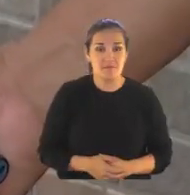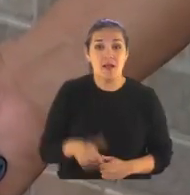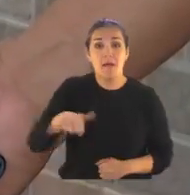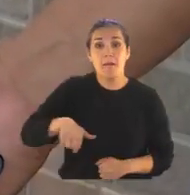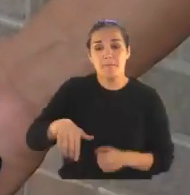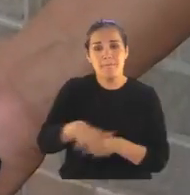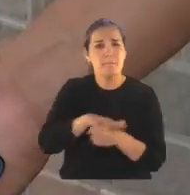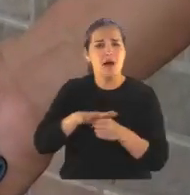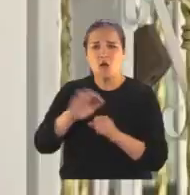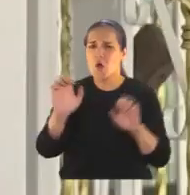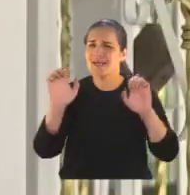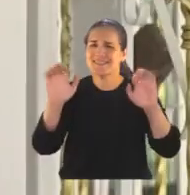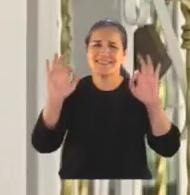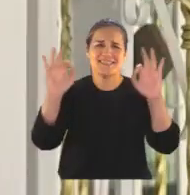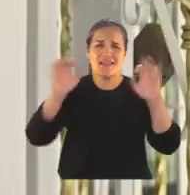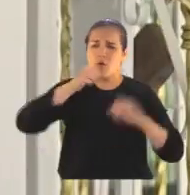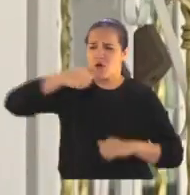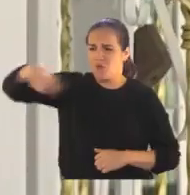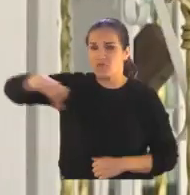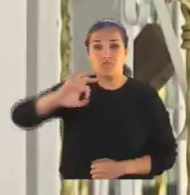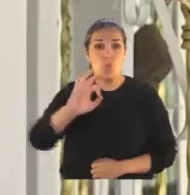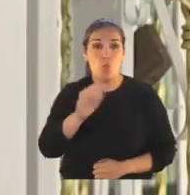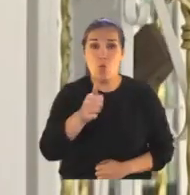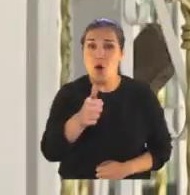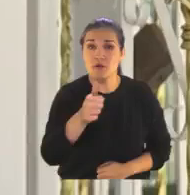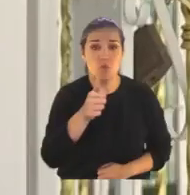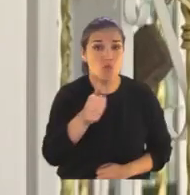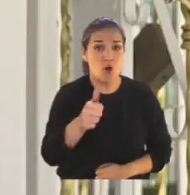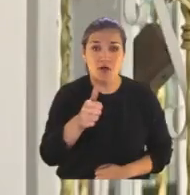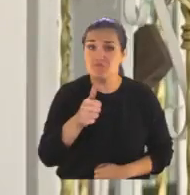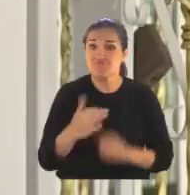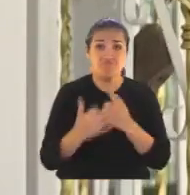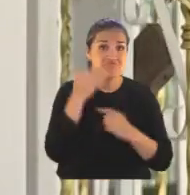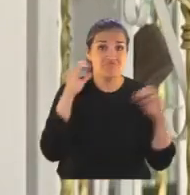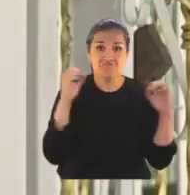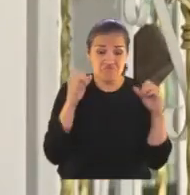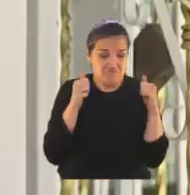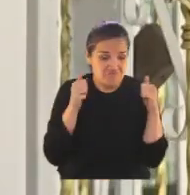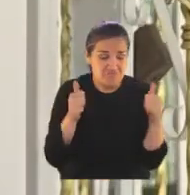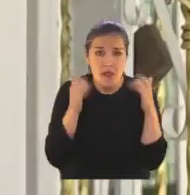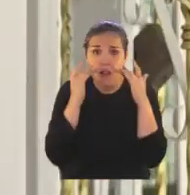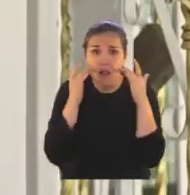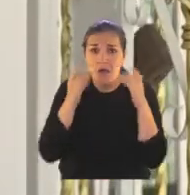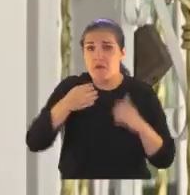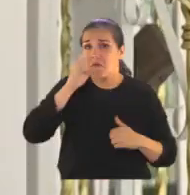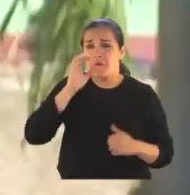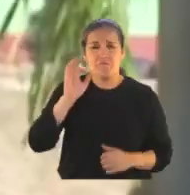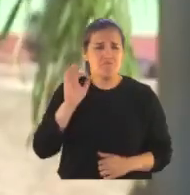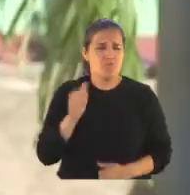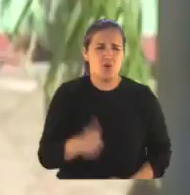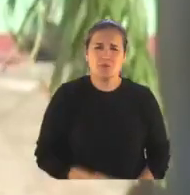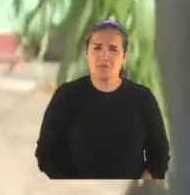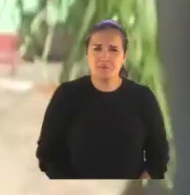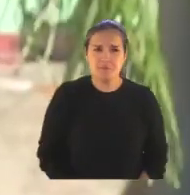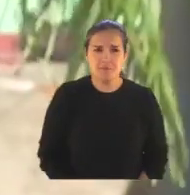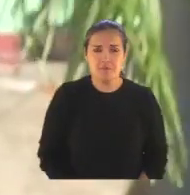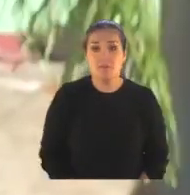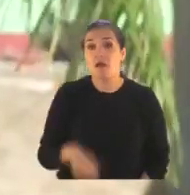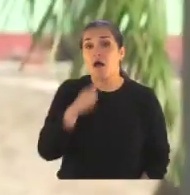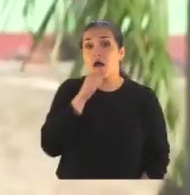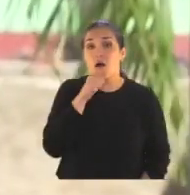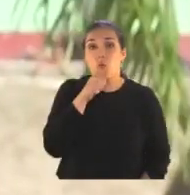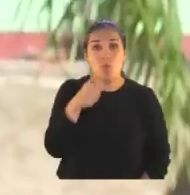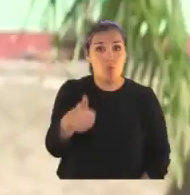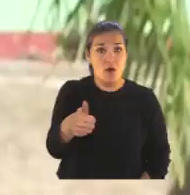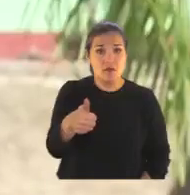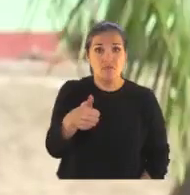Bolívar, excelente. Bueno, ya el agua está bueno, no me he sentido como ni mal gusto ni mal malo, chico. Bueno, el agua sí está